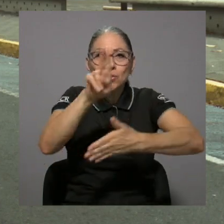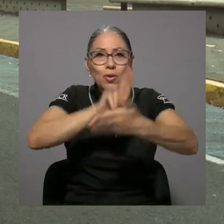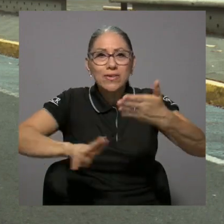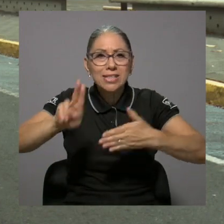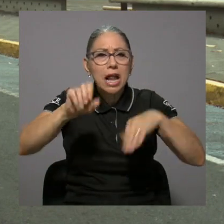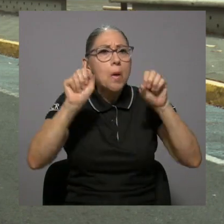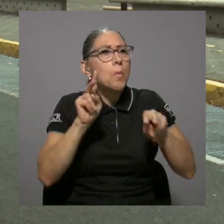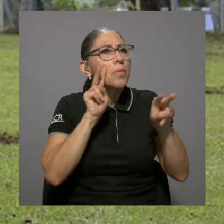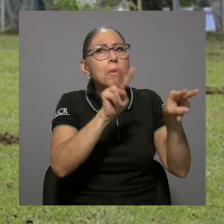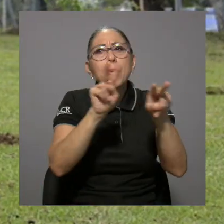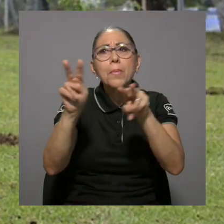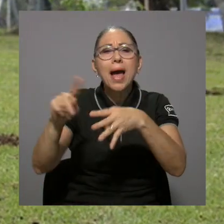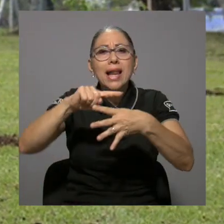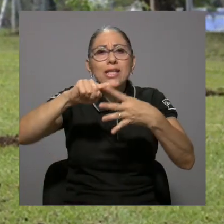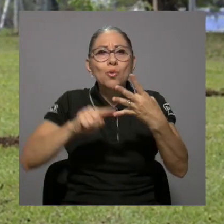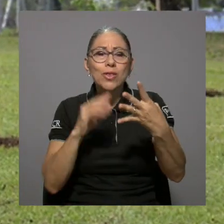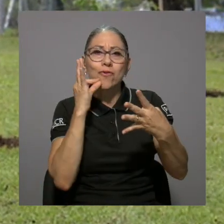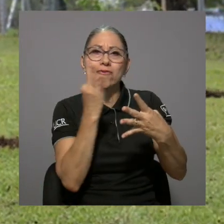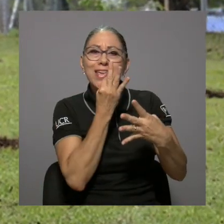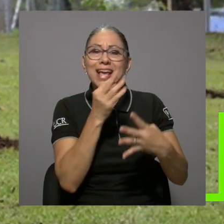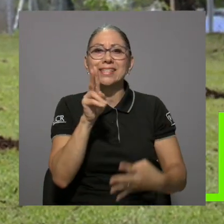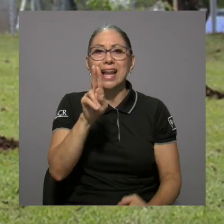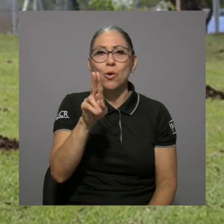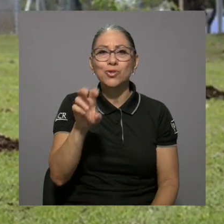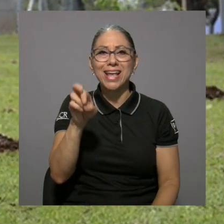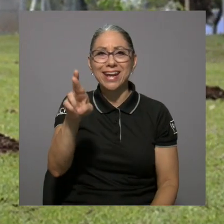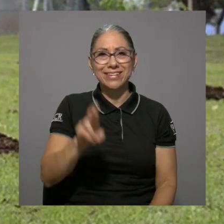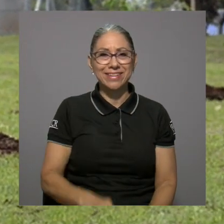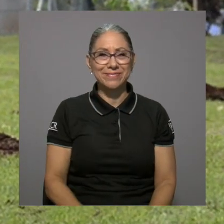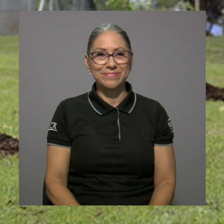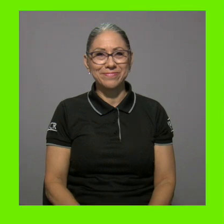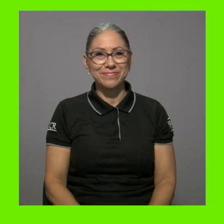ya que puede encontrarse en las 4 fincas de la UCR.